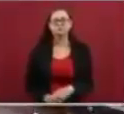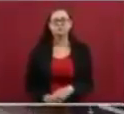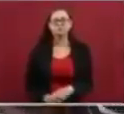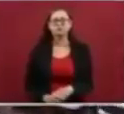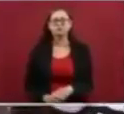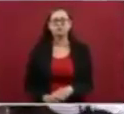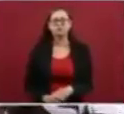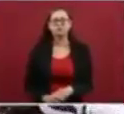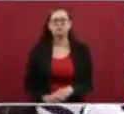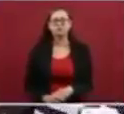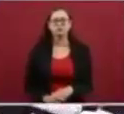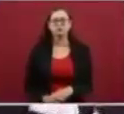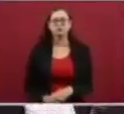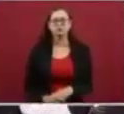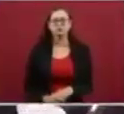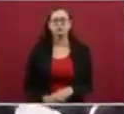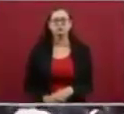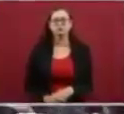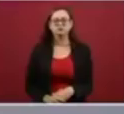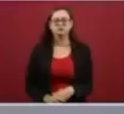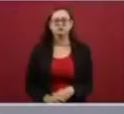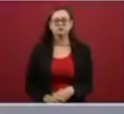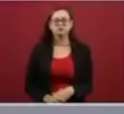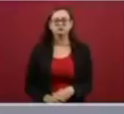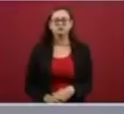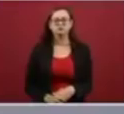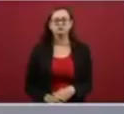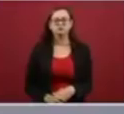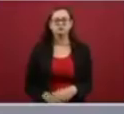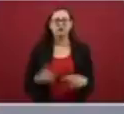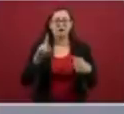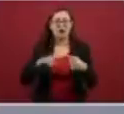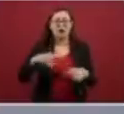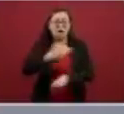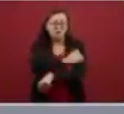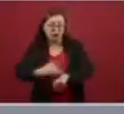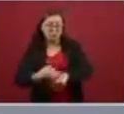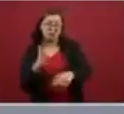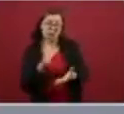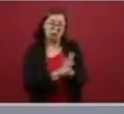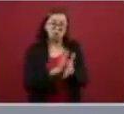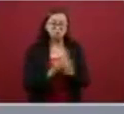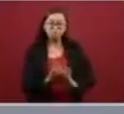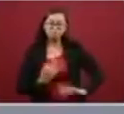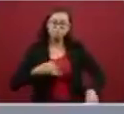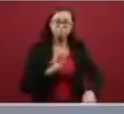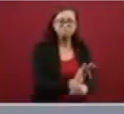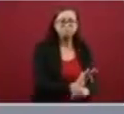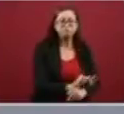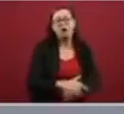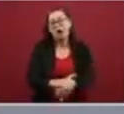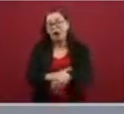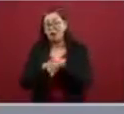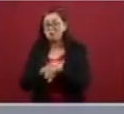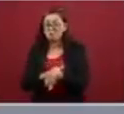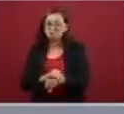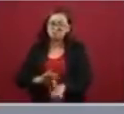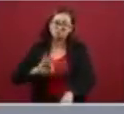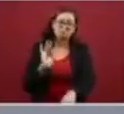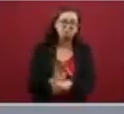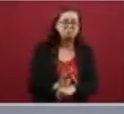Están prohibidos el nepotismo, el amiguismo,